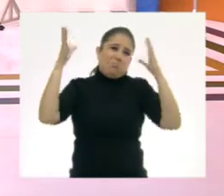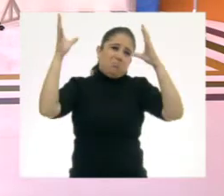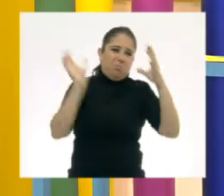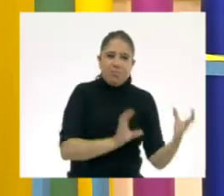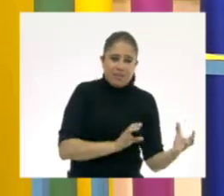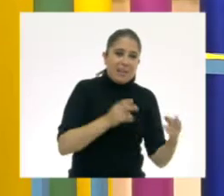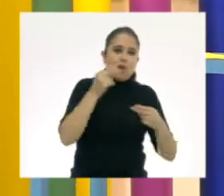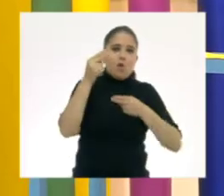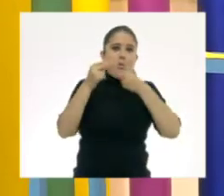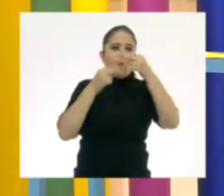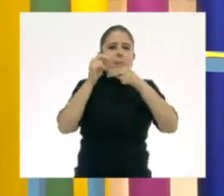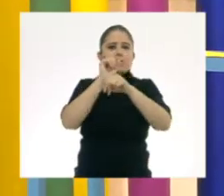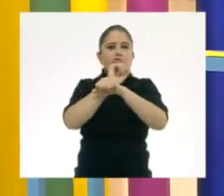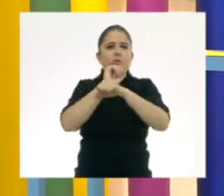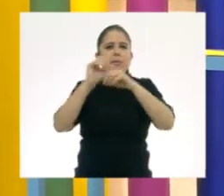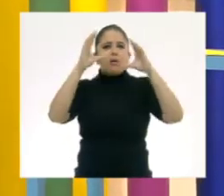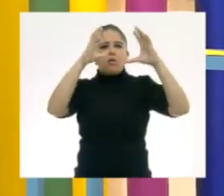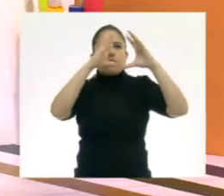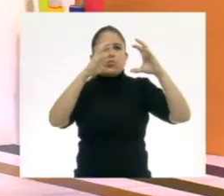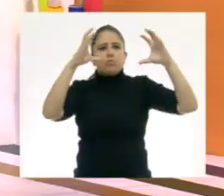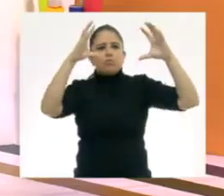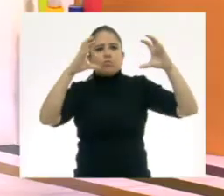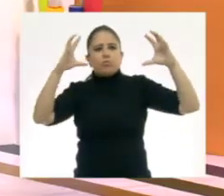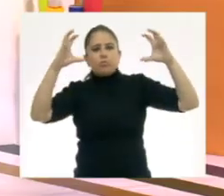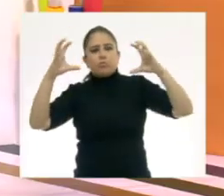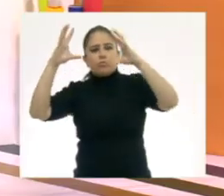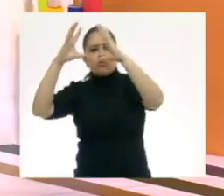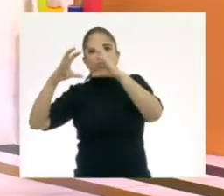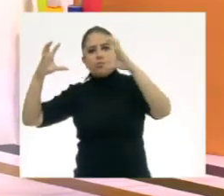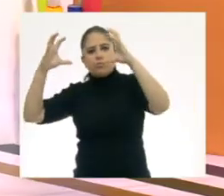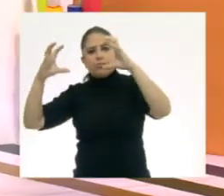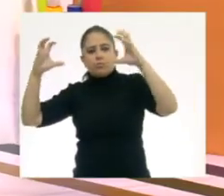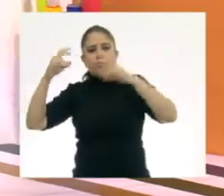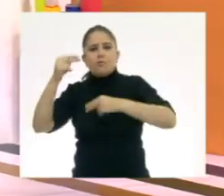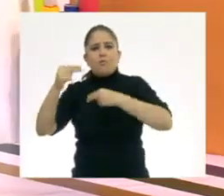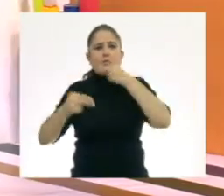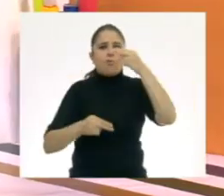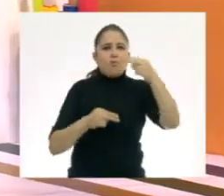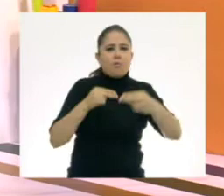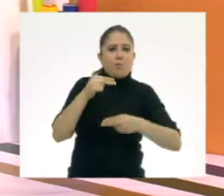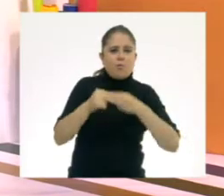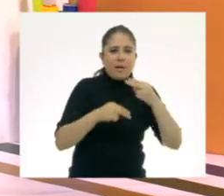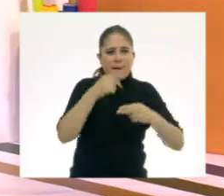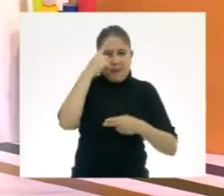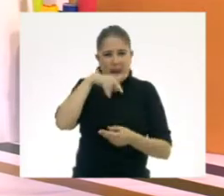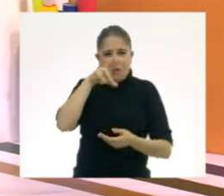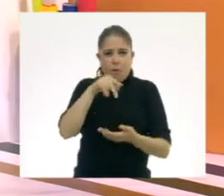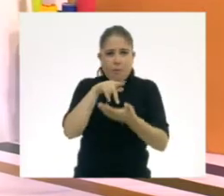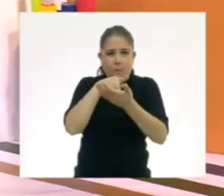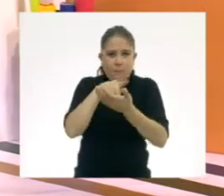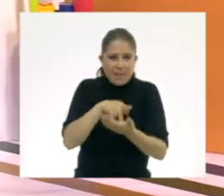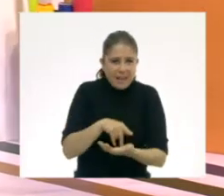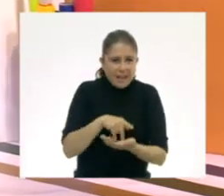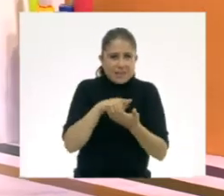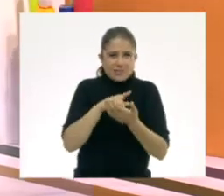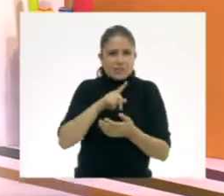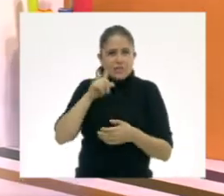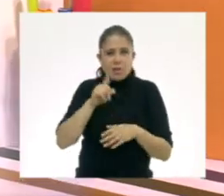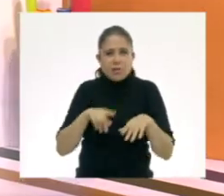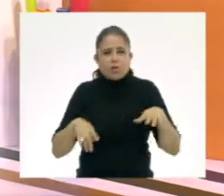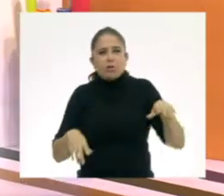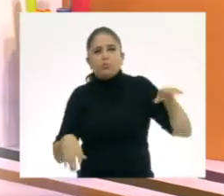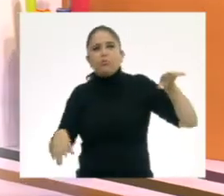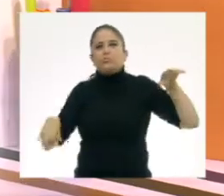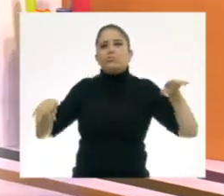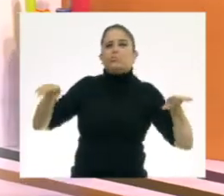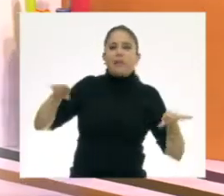Exactamente, muy bien. Entonces, yo lo que intenté hacer con mi cuerpo es no generar peso. Exacto, ¿sabes? Muy bien.